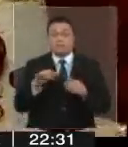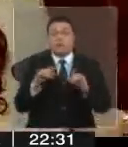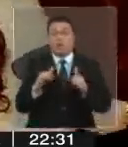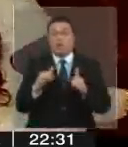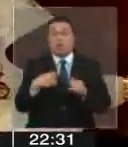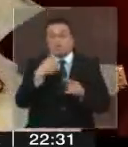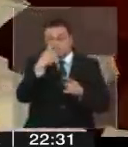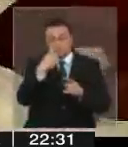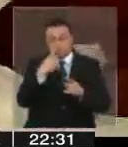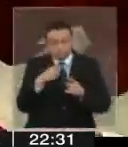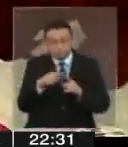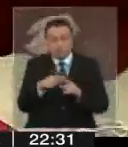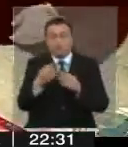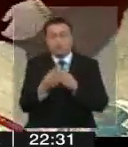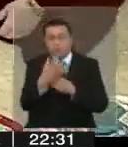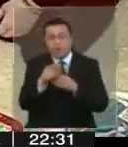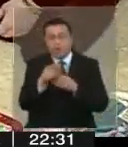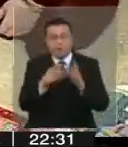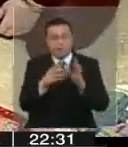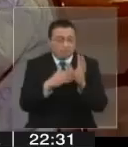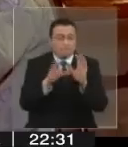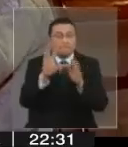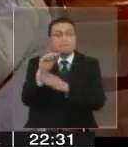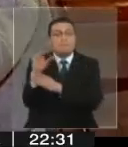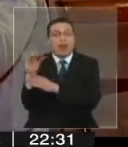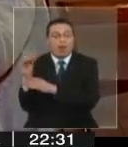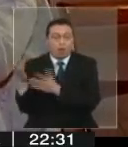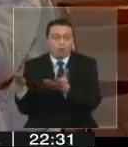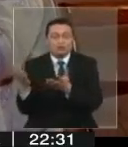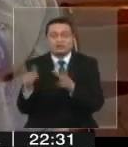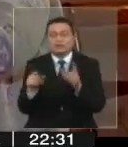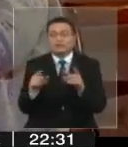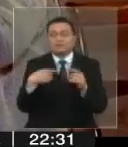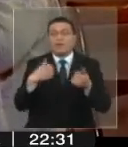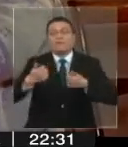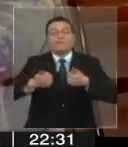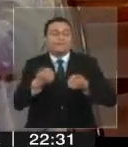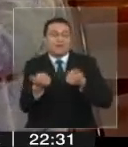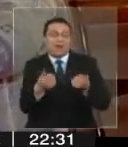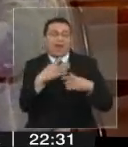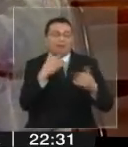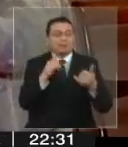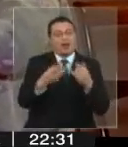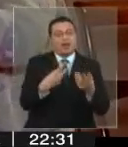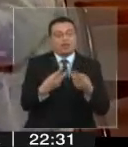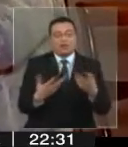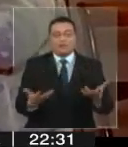su Pepa nueva, se ve de peluche. Le hago fiesta a la Vale.